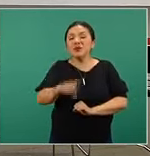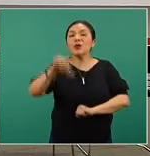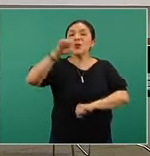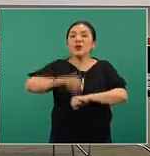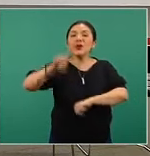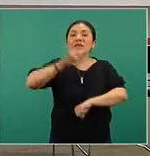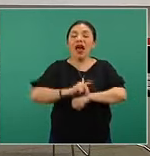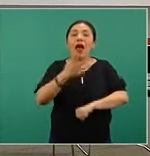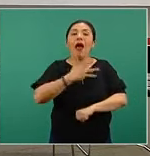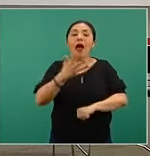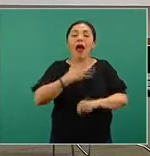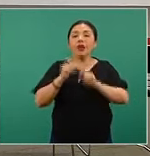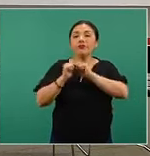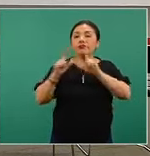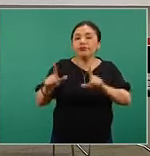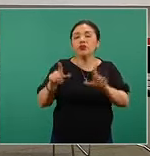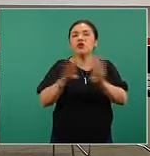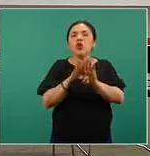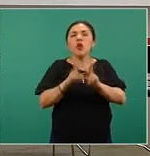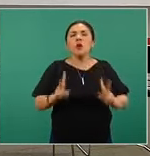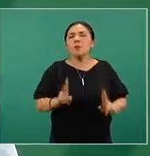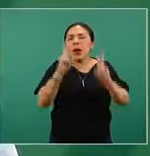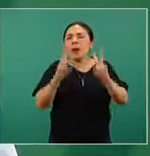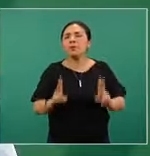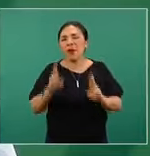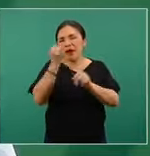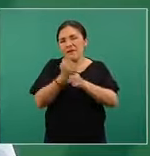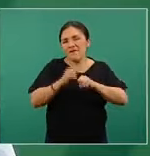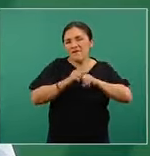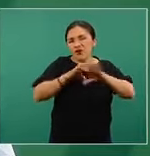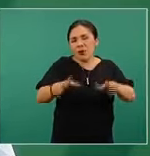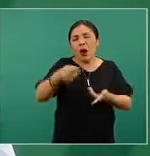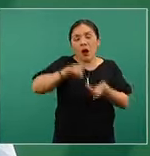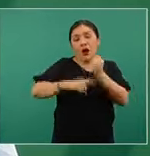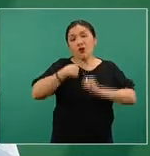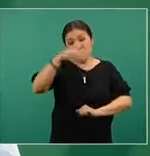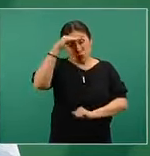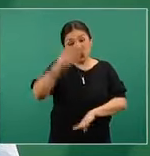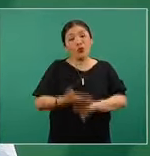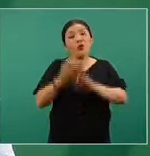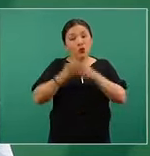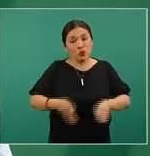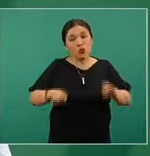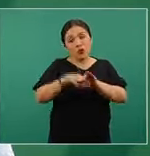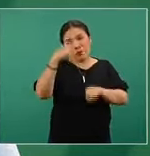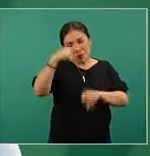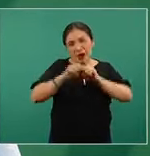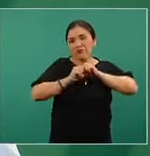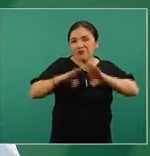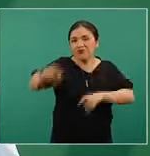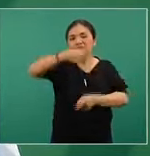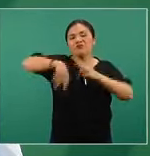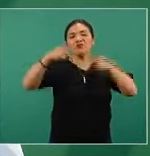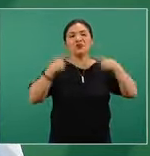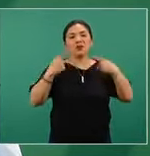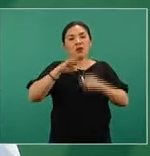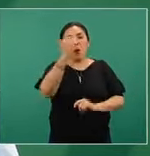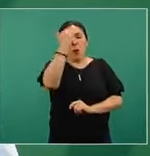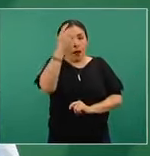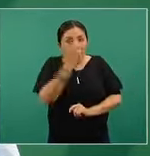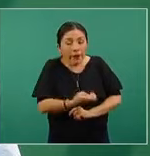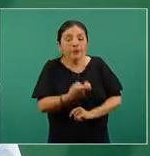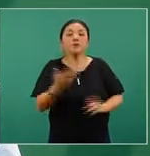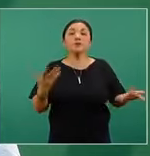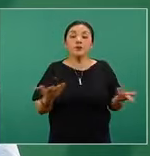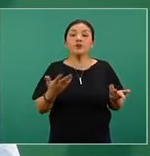de hoy tenemos algunos cortes informativos que consideramos importantes ya los a conocer a la población mexicana y